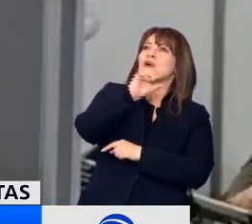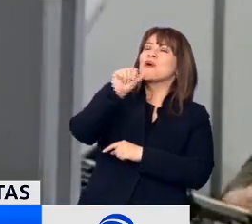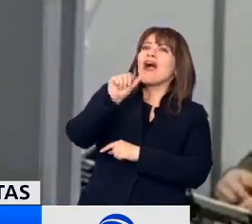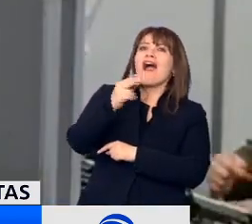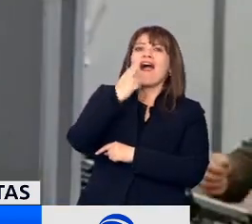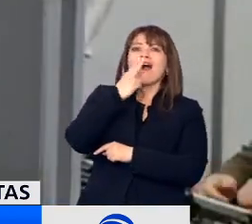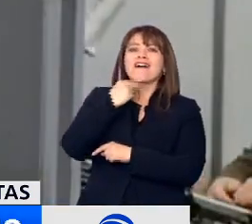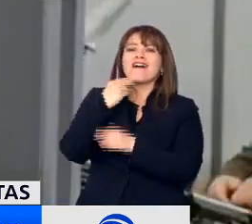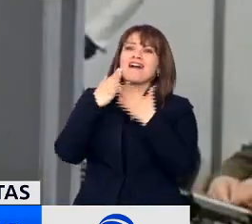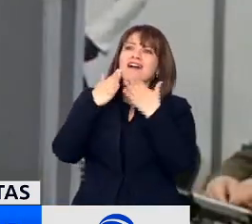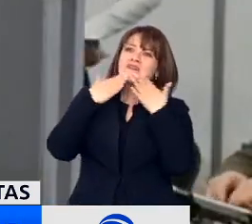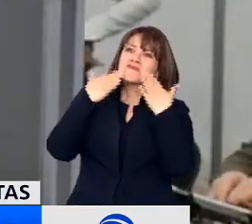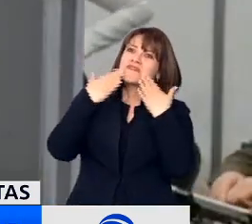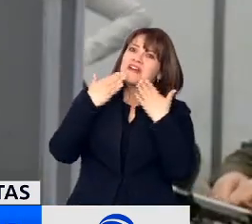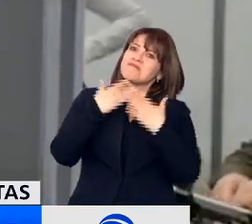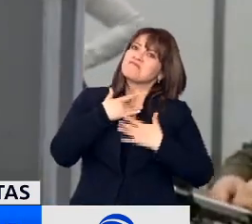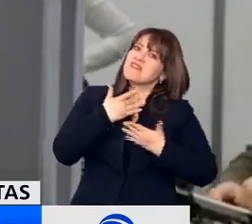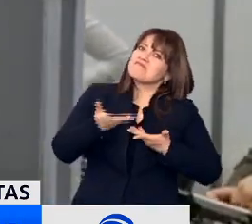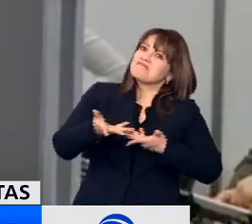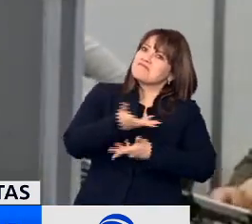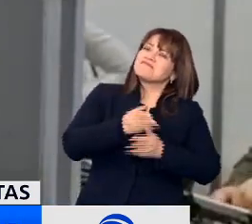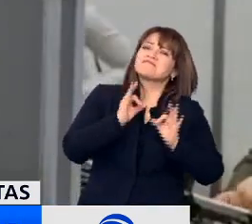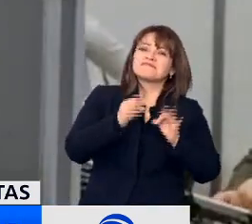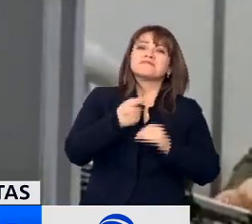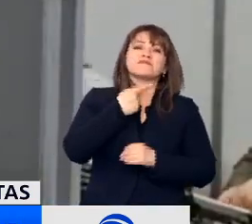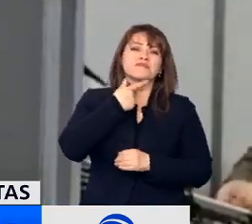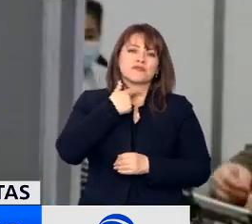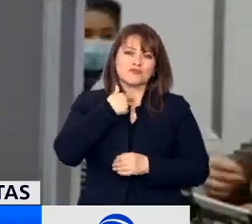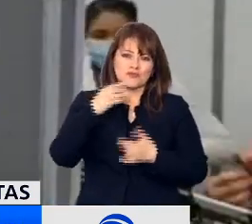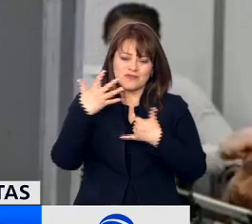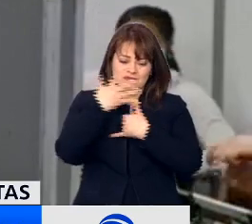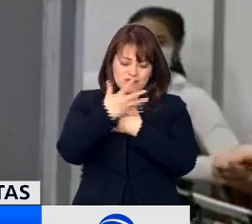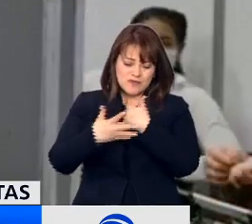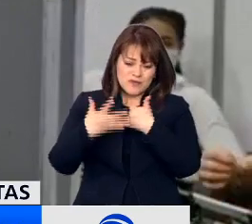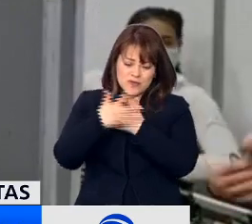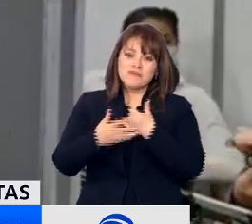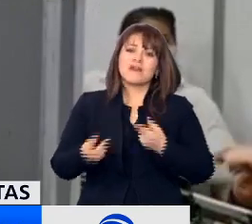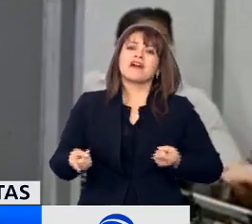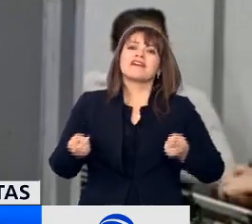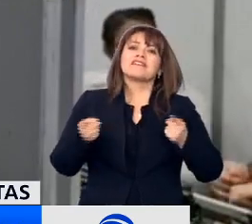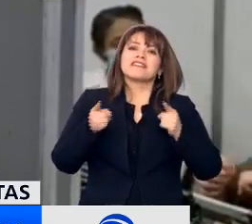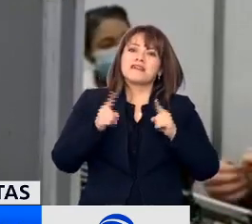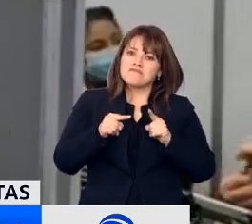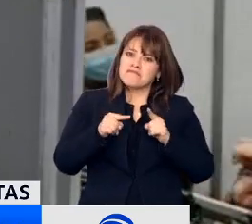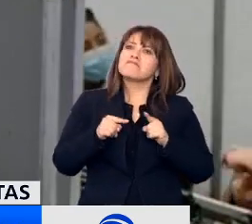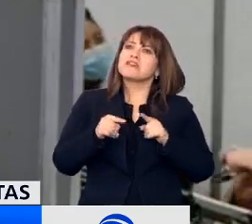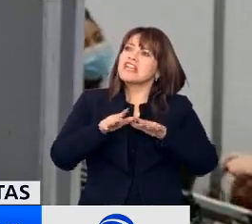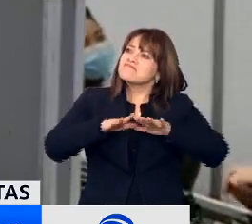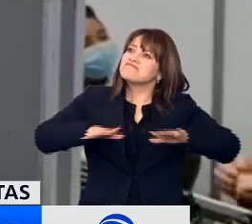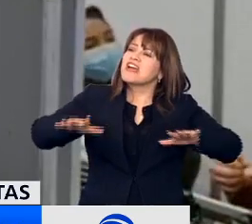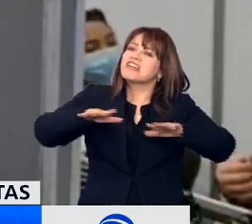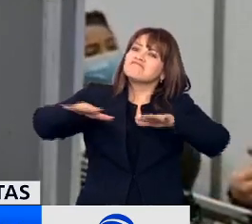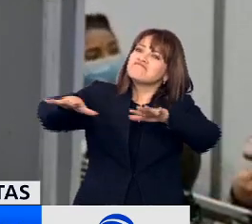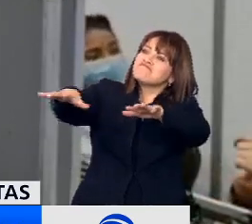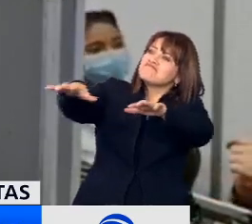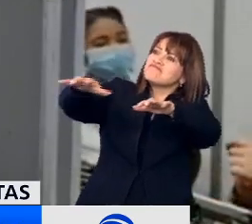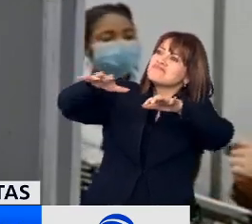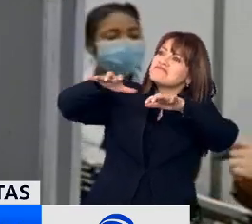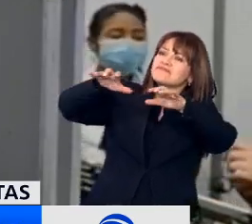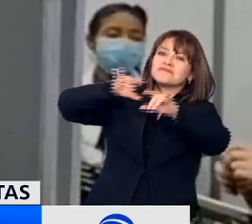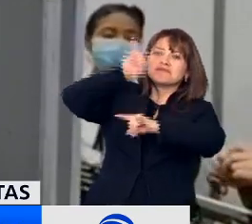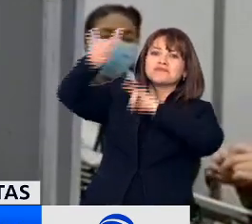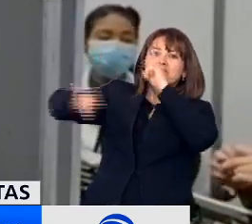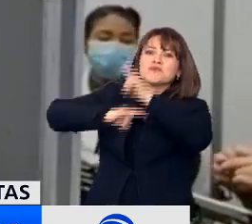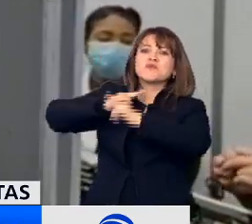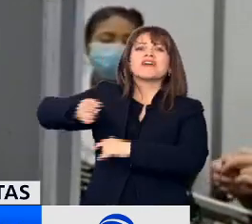su amabilidad, por su cordialidad y por supuesto, un enorme honor estar en este Congreso, un Congreso Mundial de